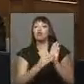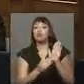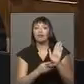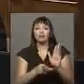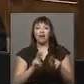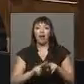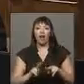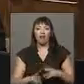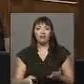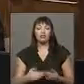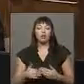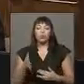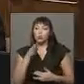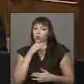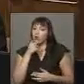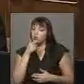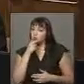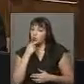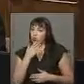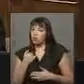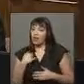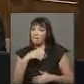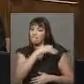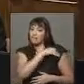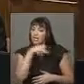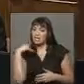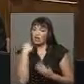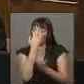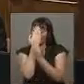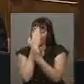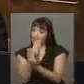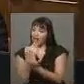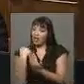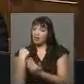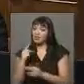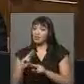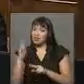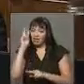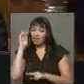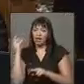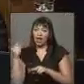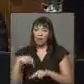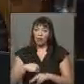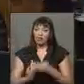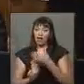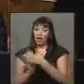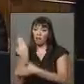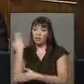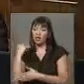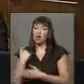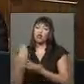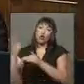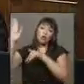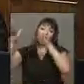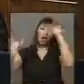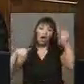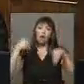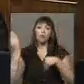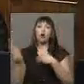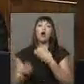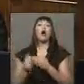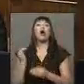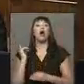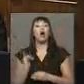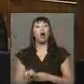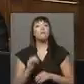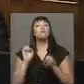serán sin duda las que deberá enfrentar el Ministerio que creamos esta mañana. En consecuencia, llamo a aprobar las modificaciones efectuadas por